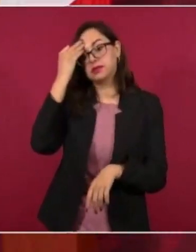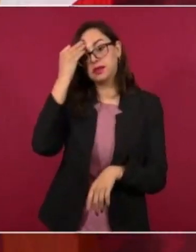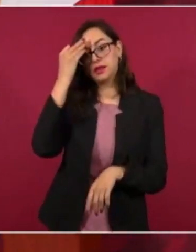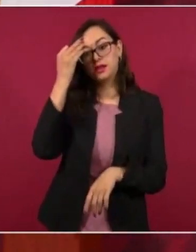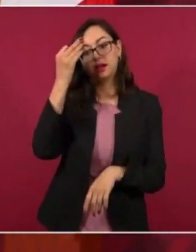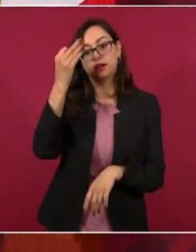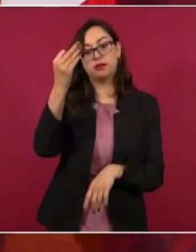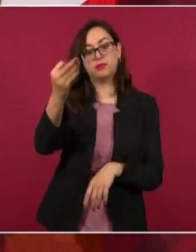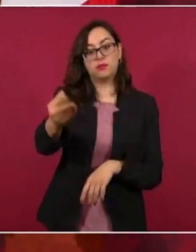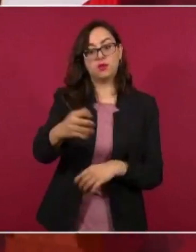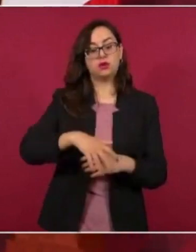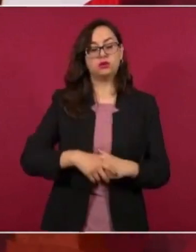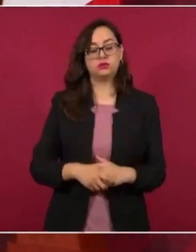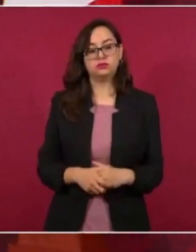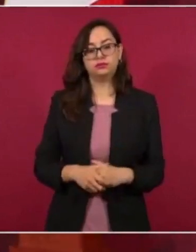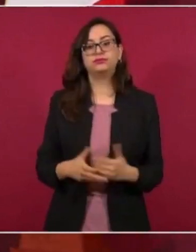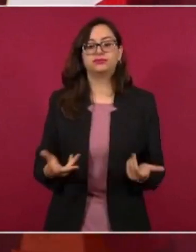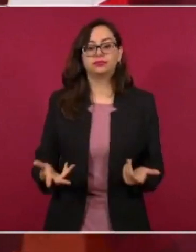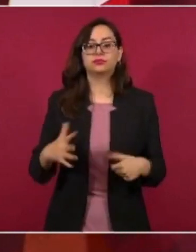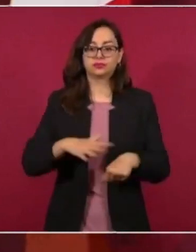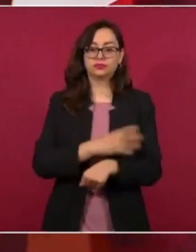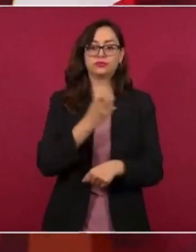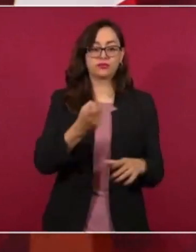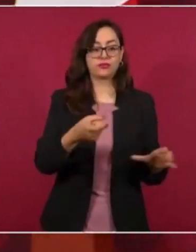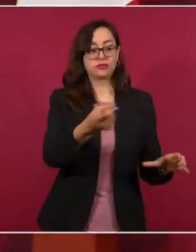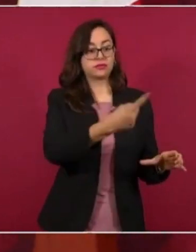eso genera más